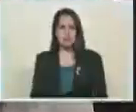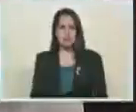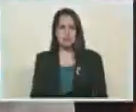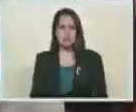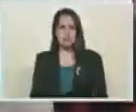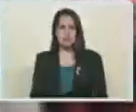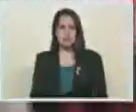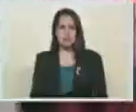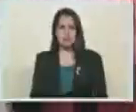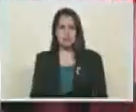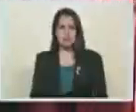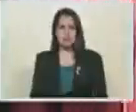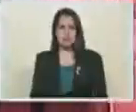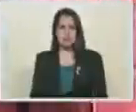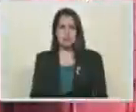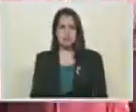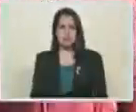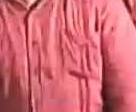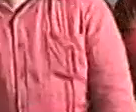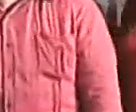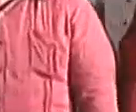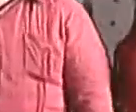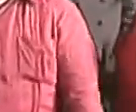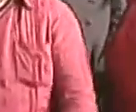habla mejor! ¡Viva el gobernador!